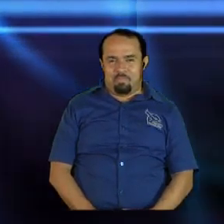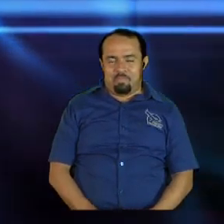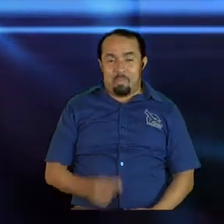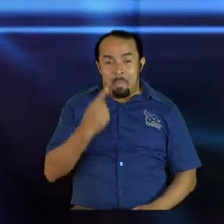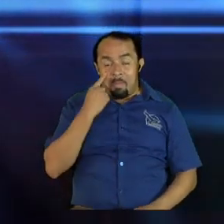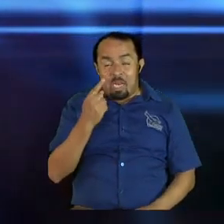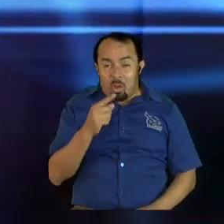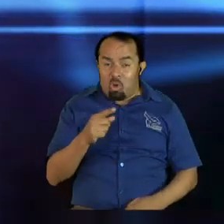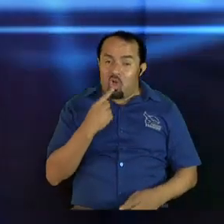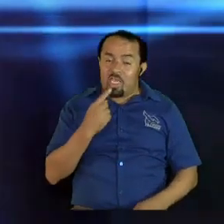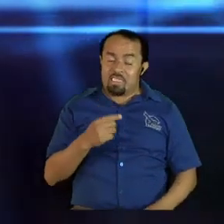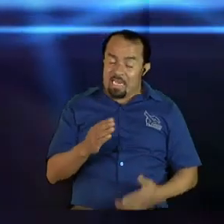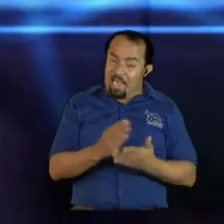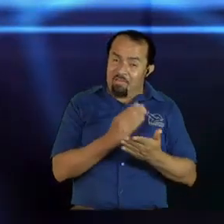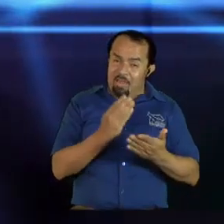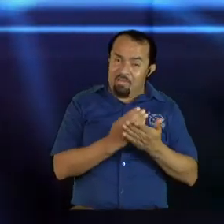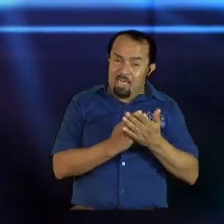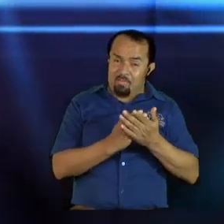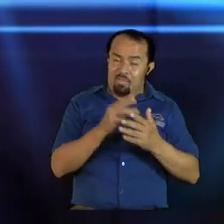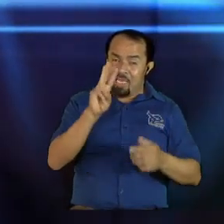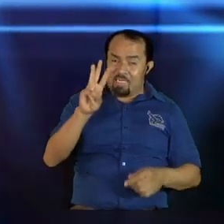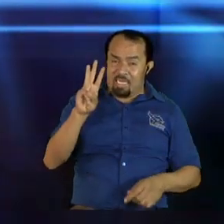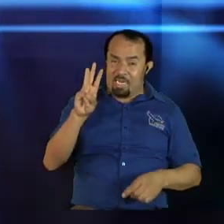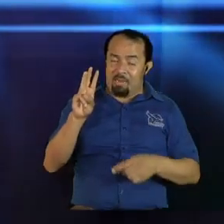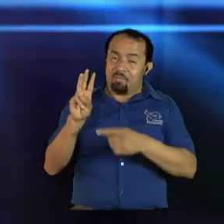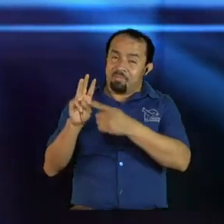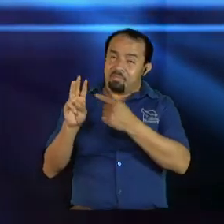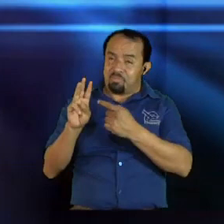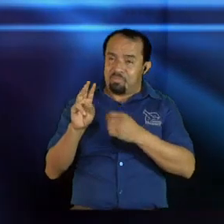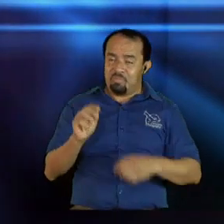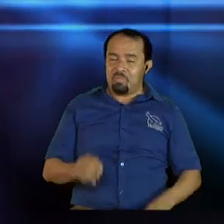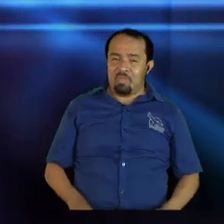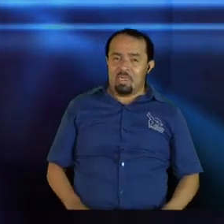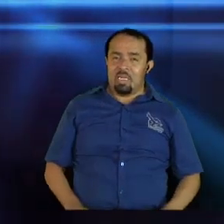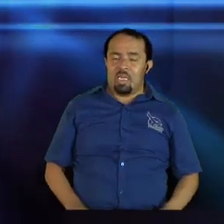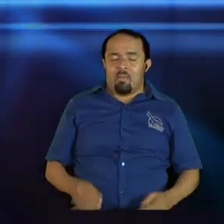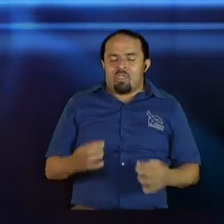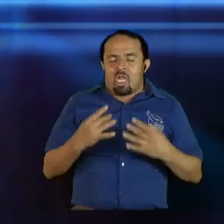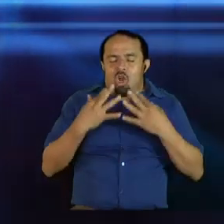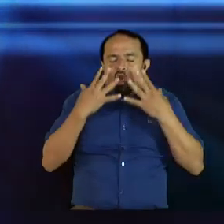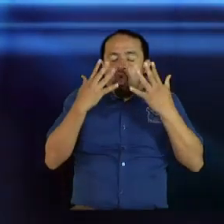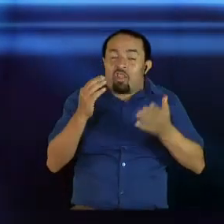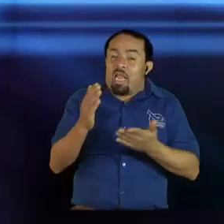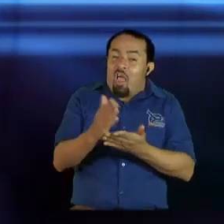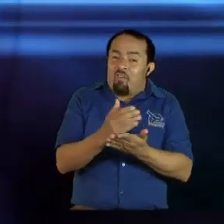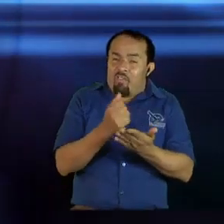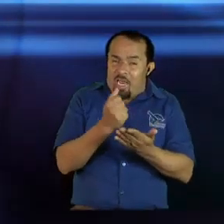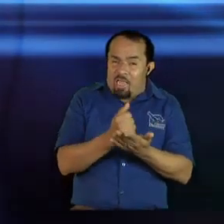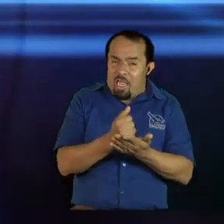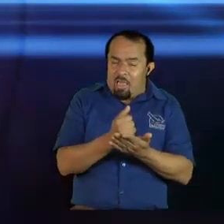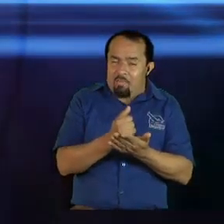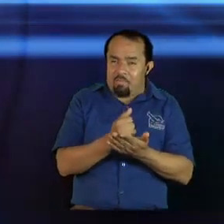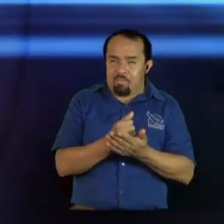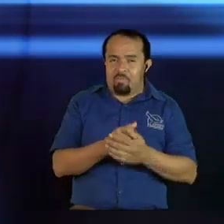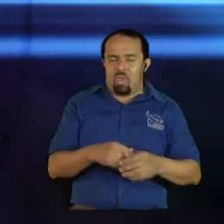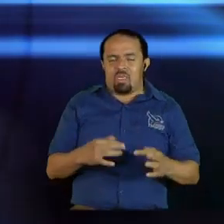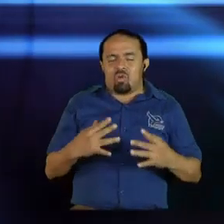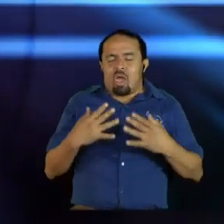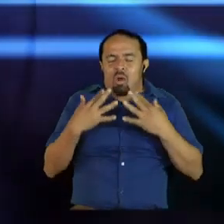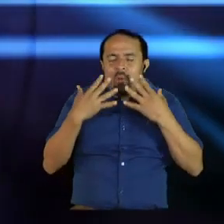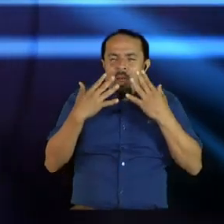Mire cómo dice la Biblia textual, tercera edición, que es el olor de la ofrenda. Puede ser un aroma aplacador.